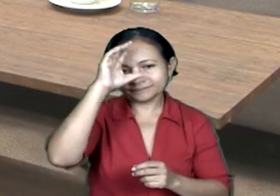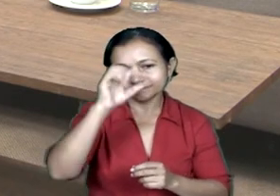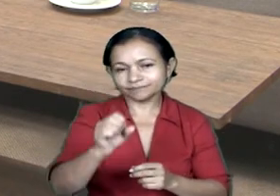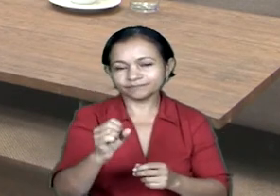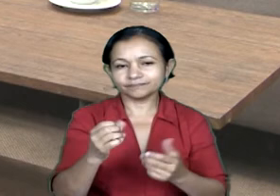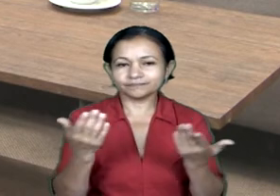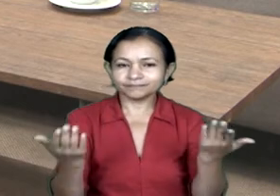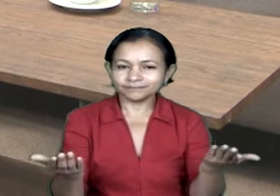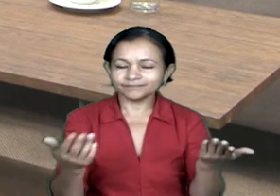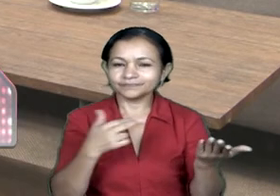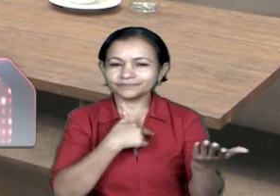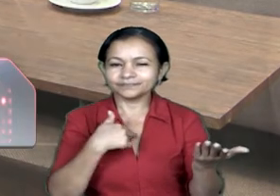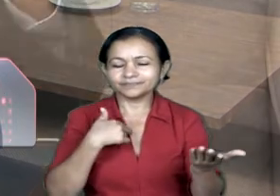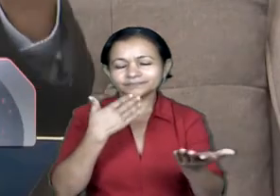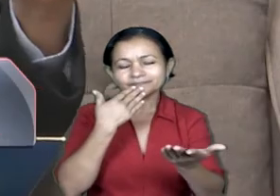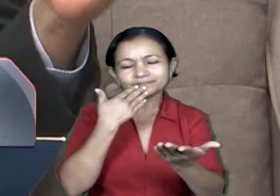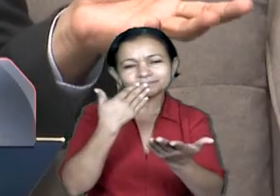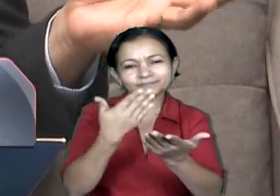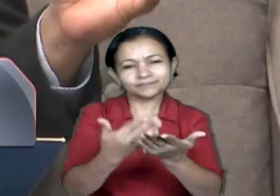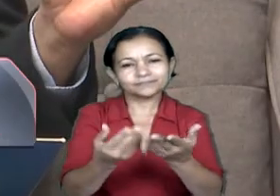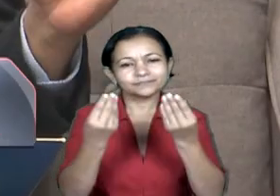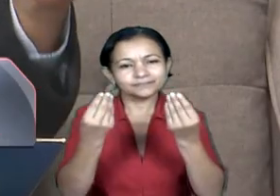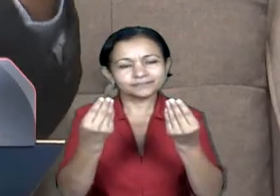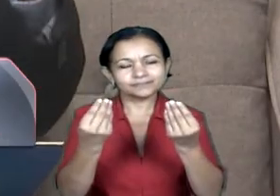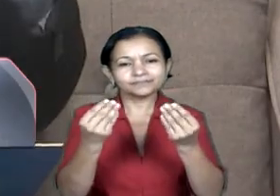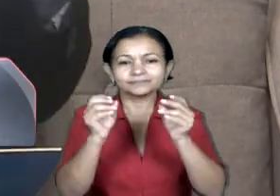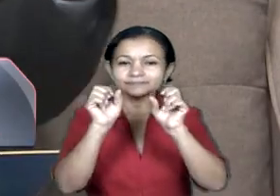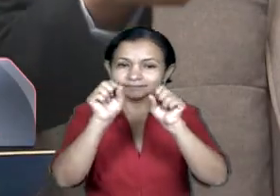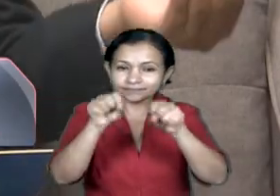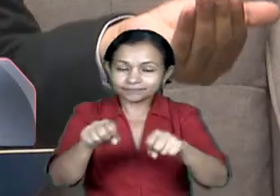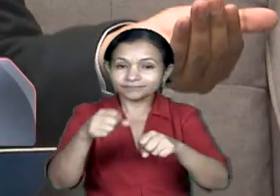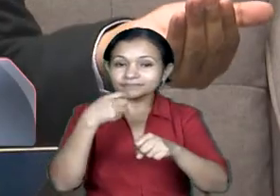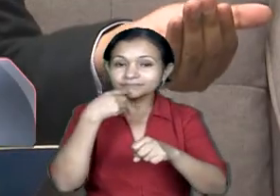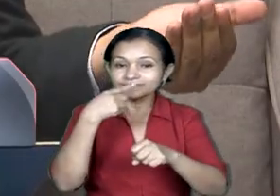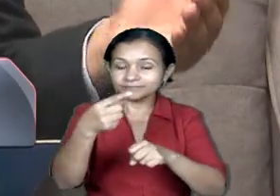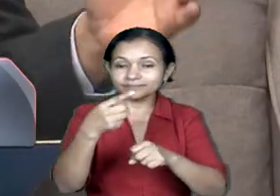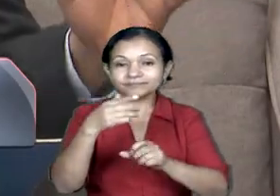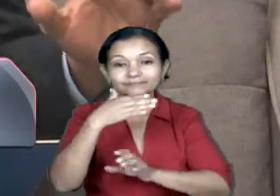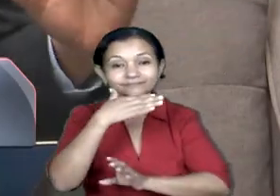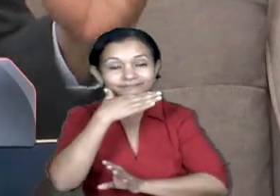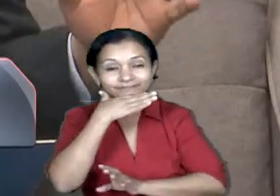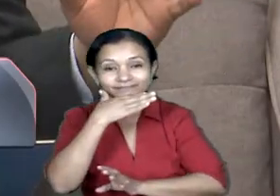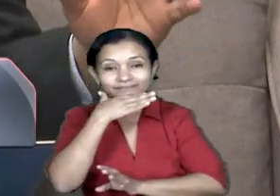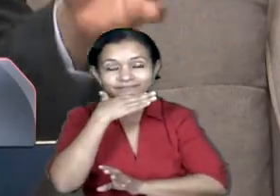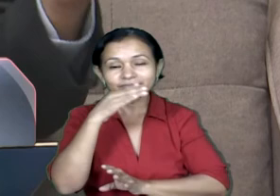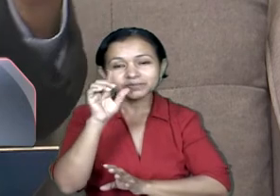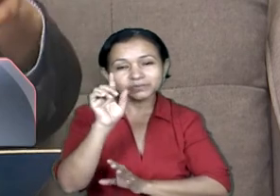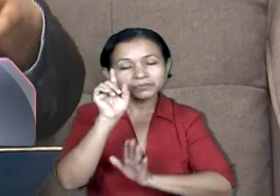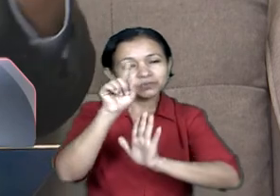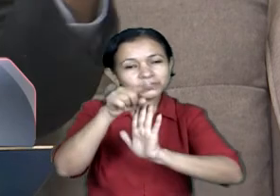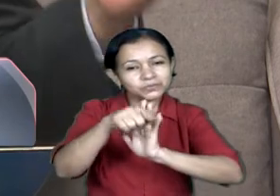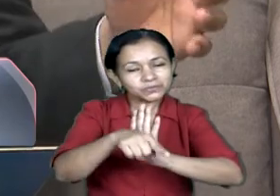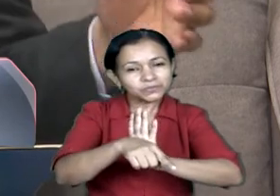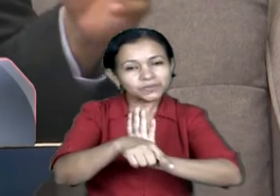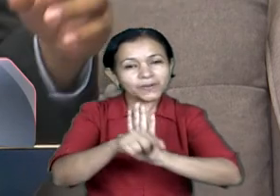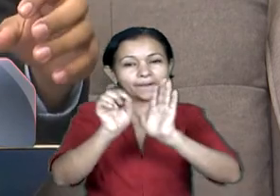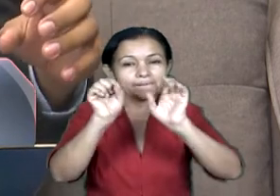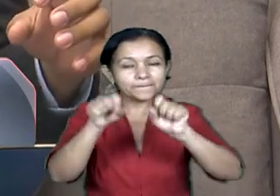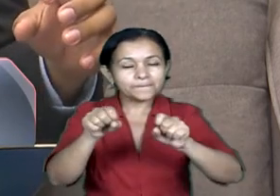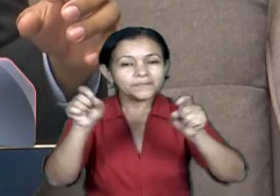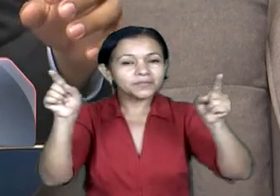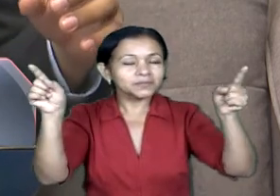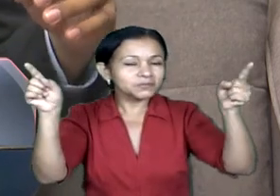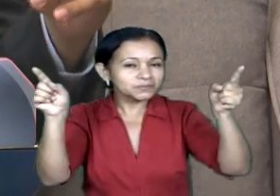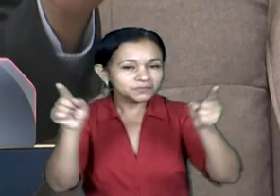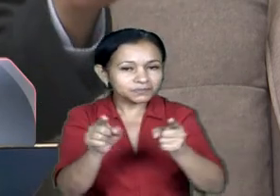pues no me resta más que agradecerlo, pero también si usted pudiera, sé que sería bastante difícil, pero en un minuto y podríamos ir